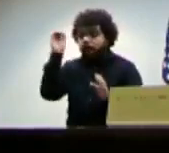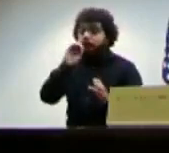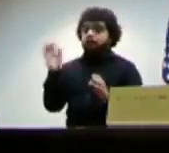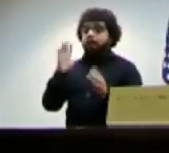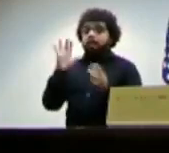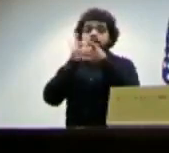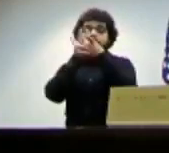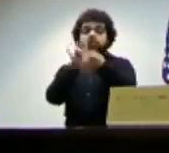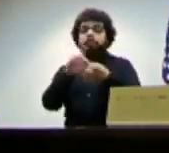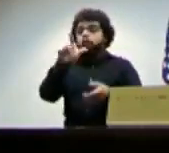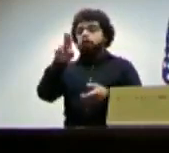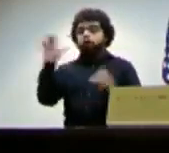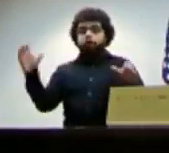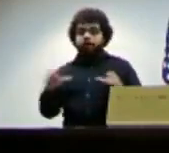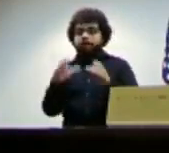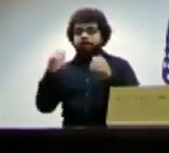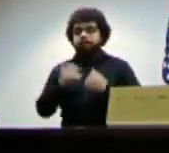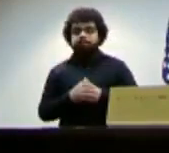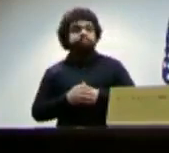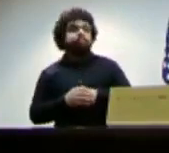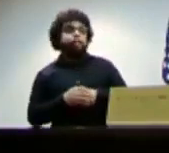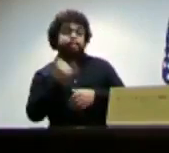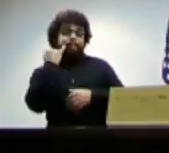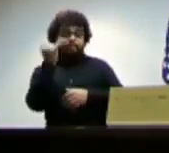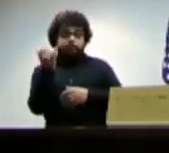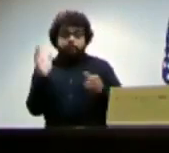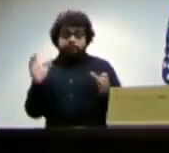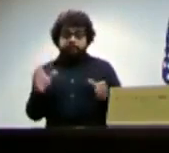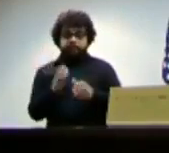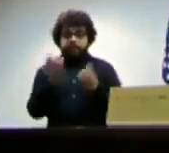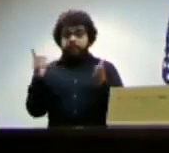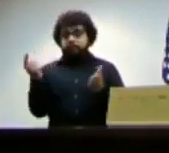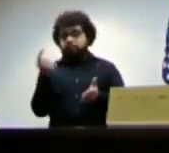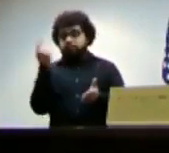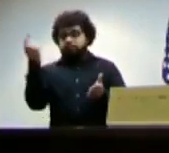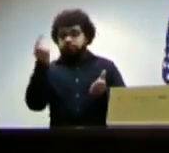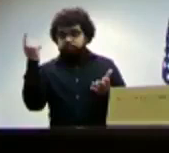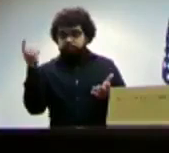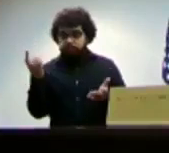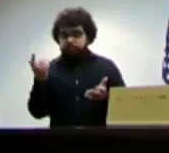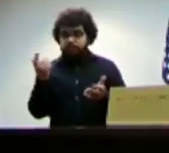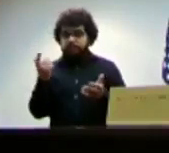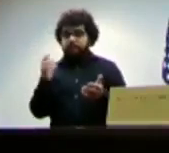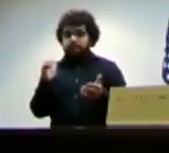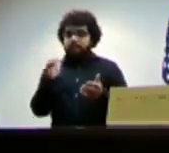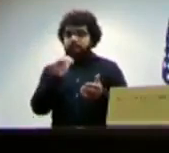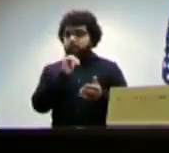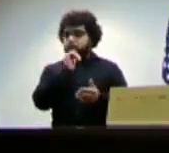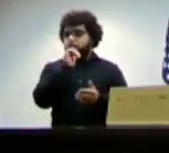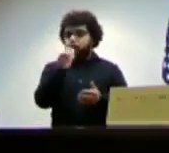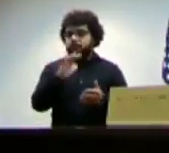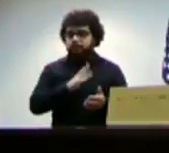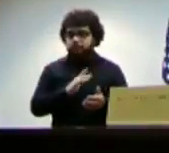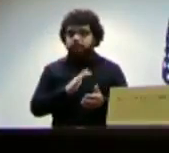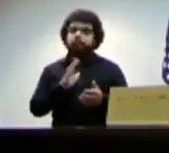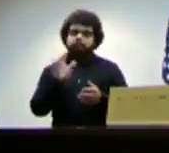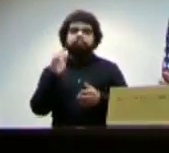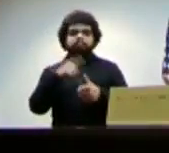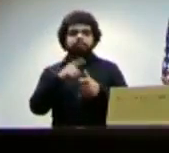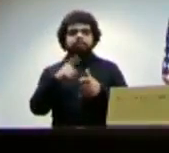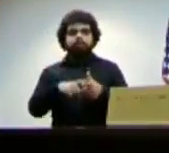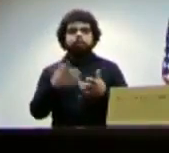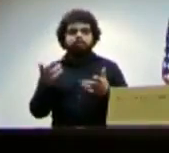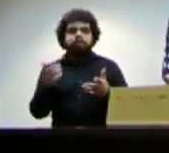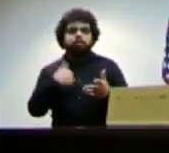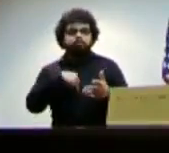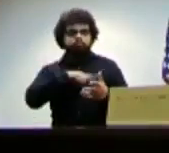Luma. Si hubiese algo que entendiéramos que está fuera de lugar, pues entonces sí tendríamos. Y entonces usted entiende que eliminar eso no